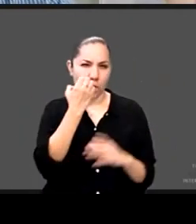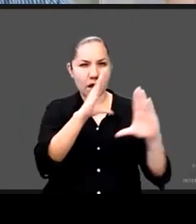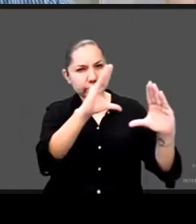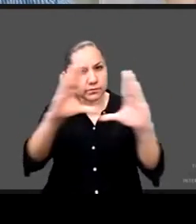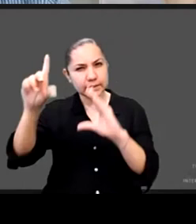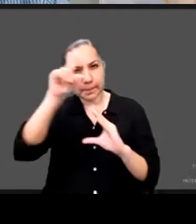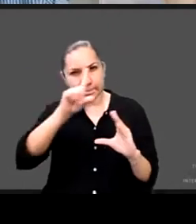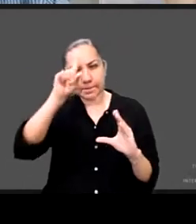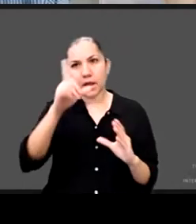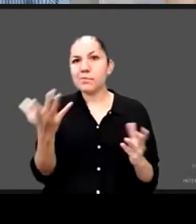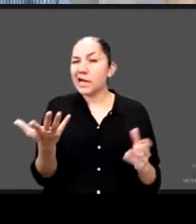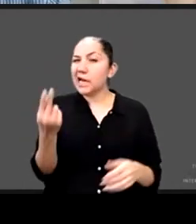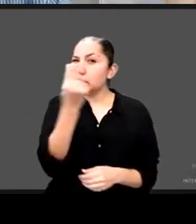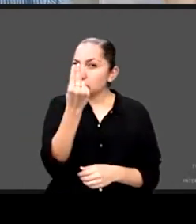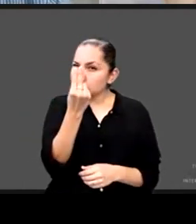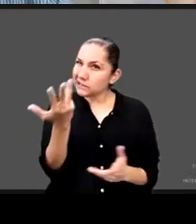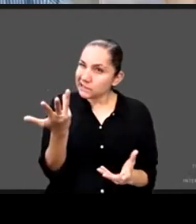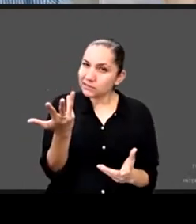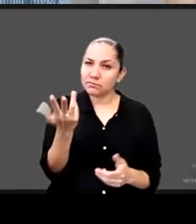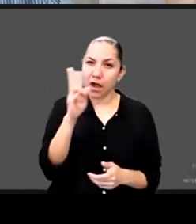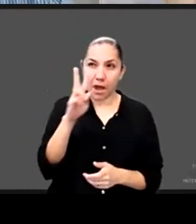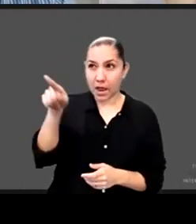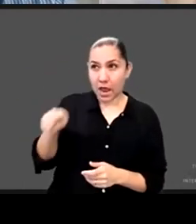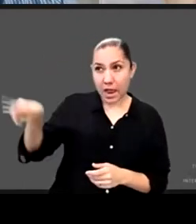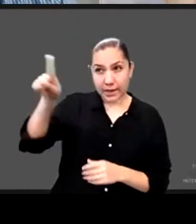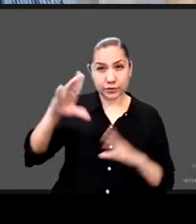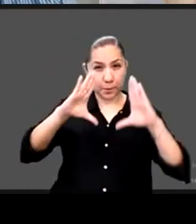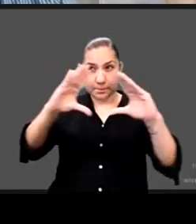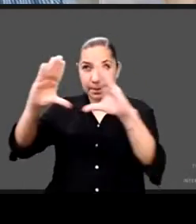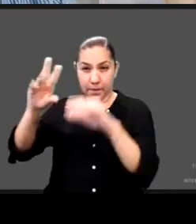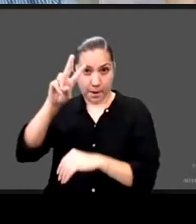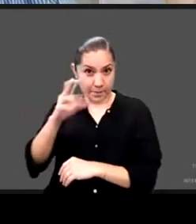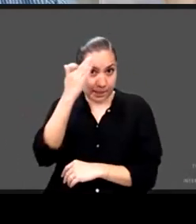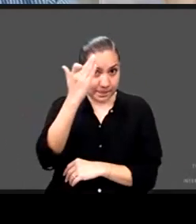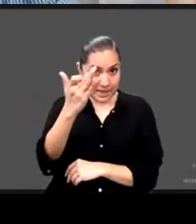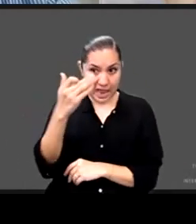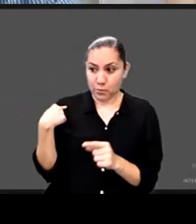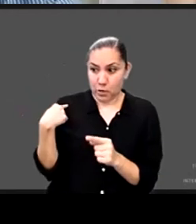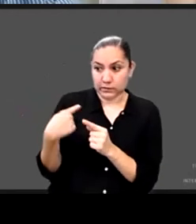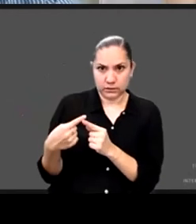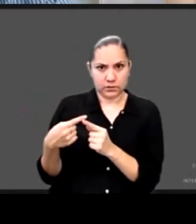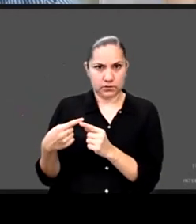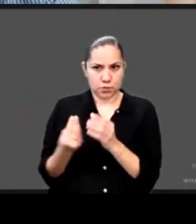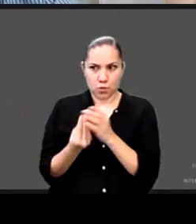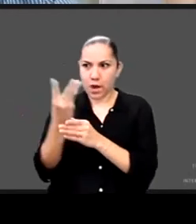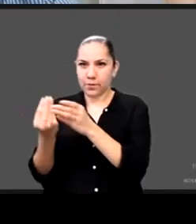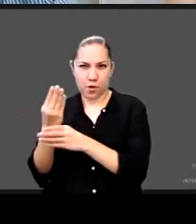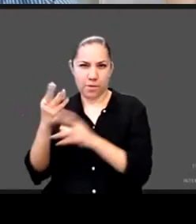los principios y los fundamentos más modernos de la crianza positiva,